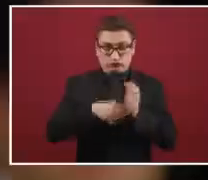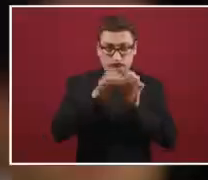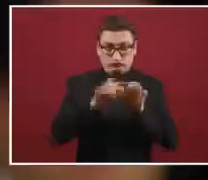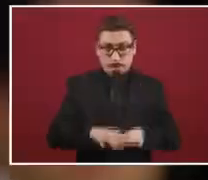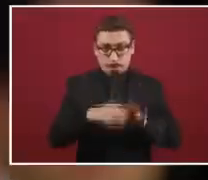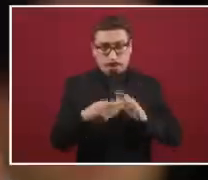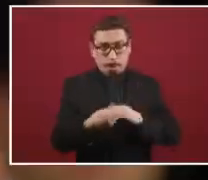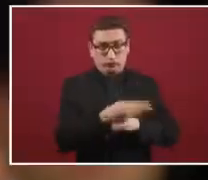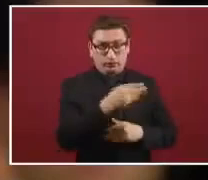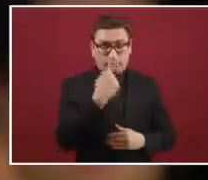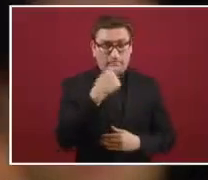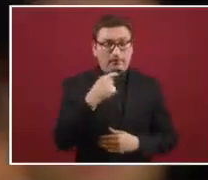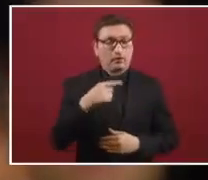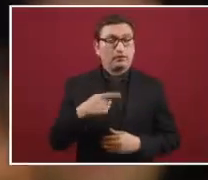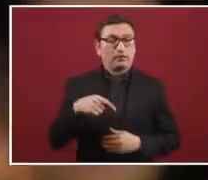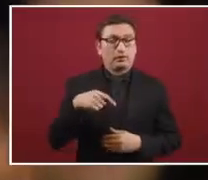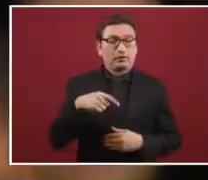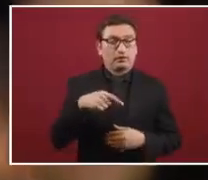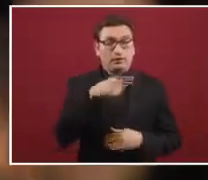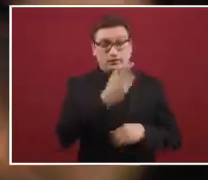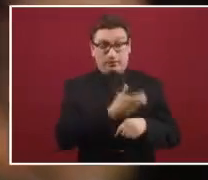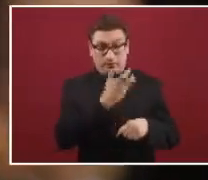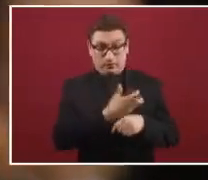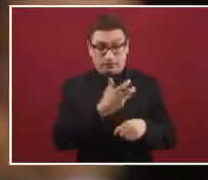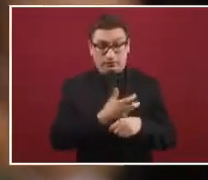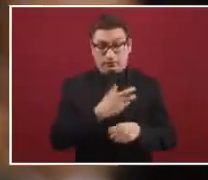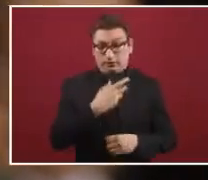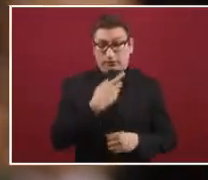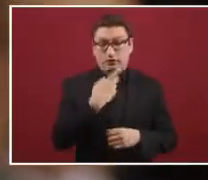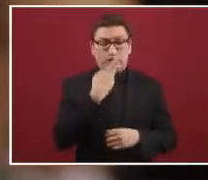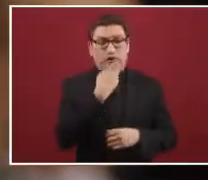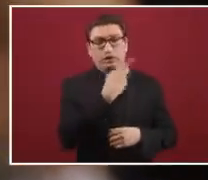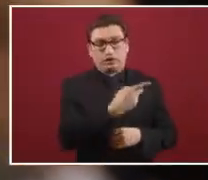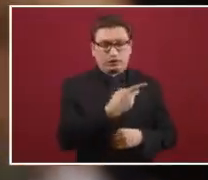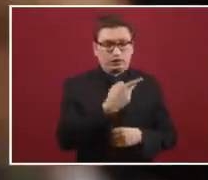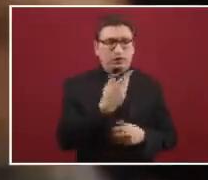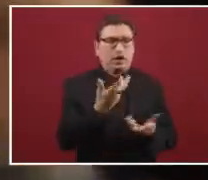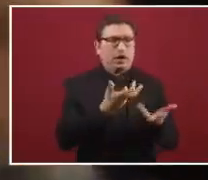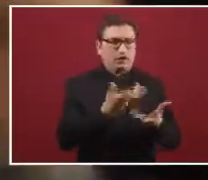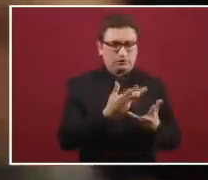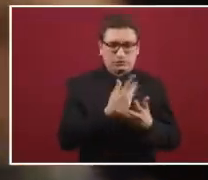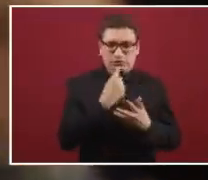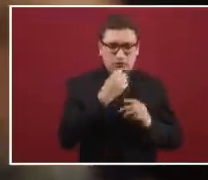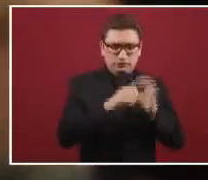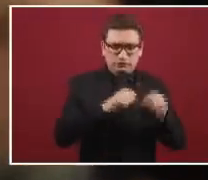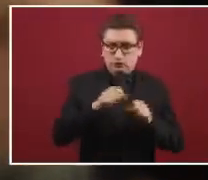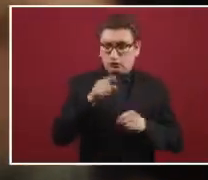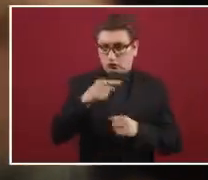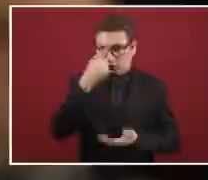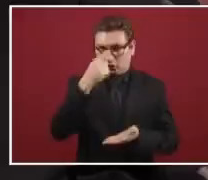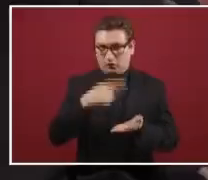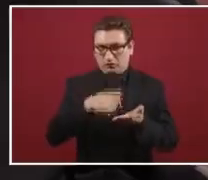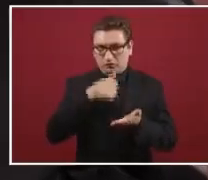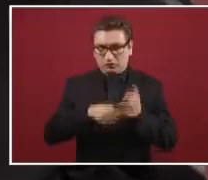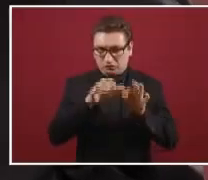nota diplomática a Estados Unidos por la realización de las redadas. ¿Usted lo consideraría?